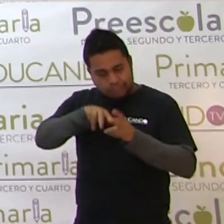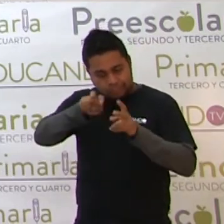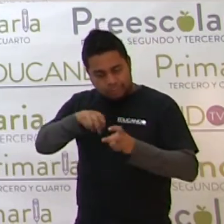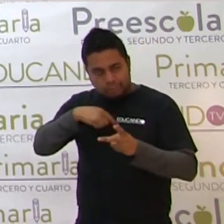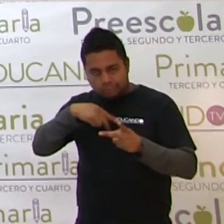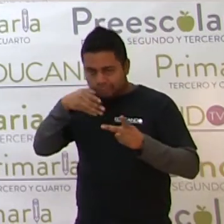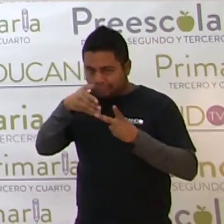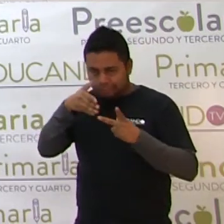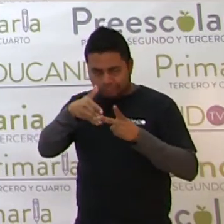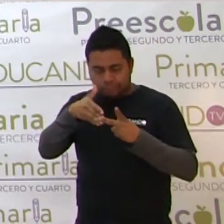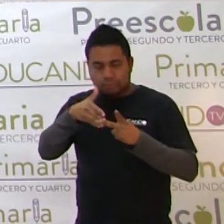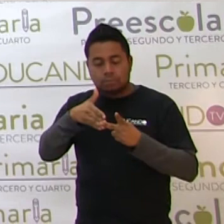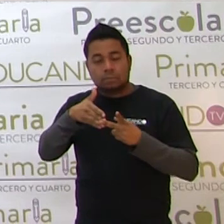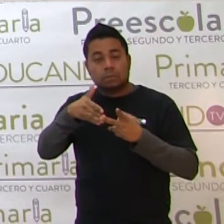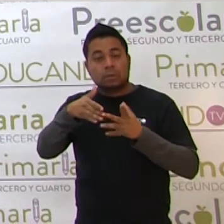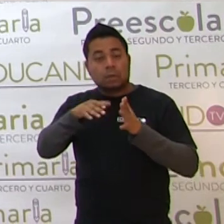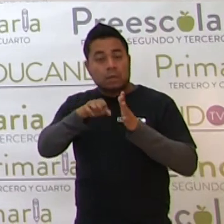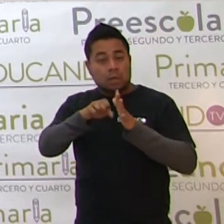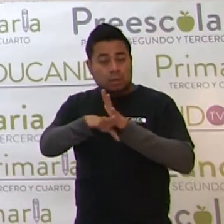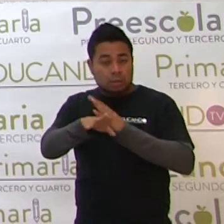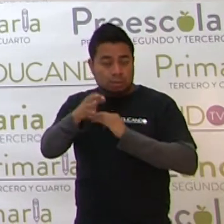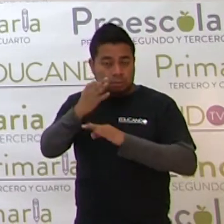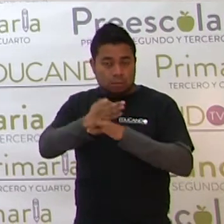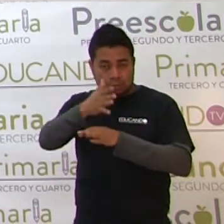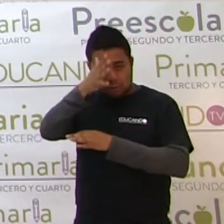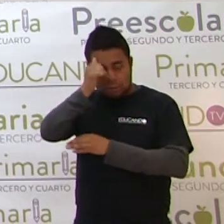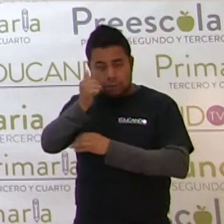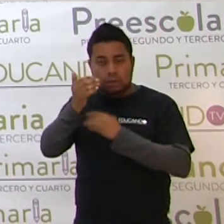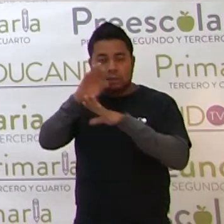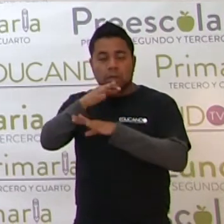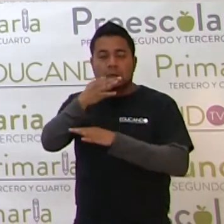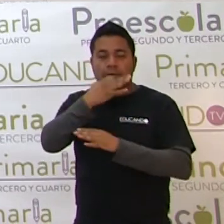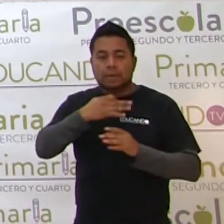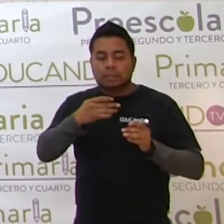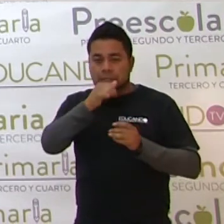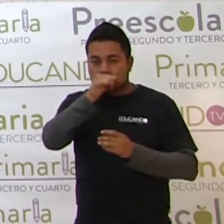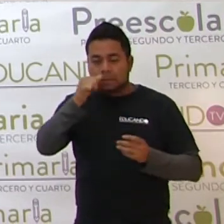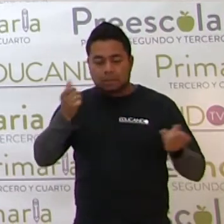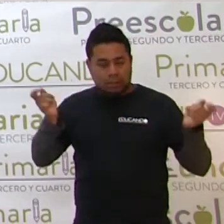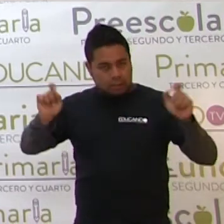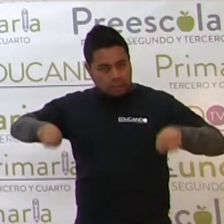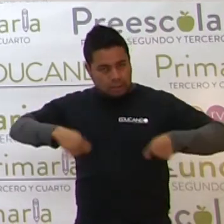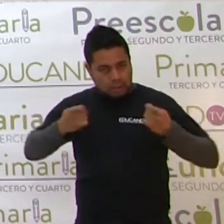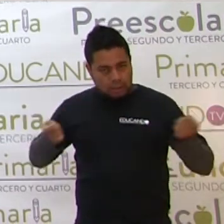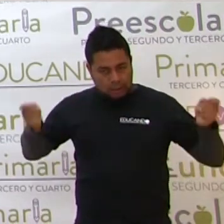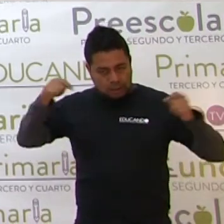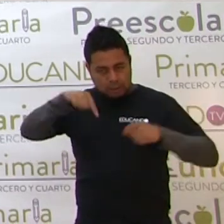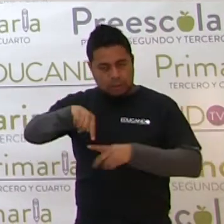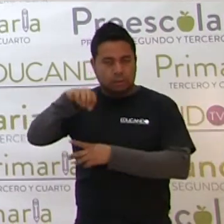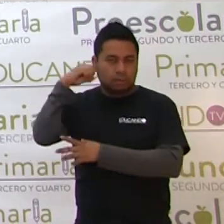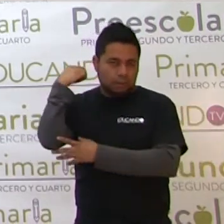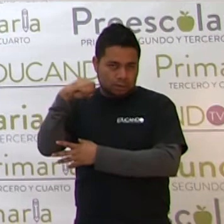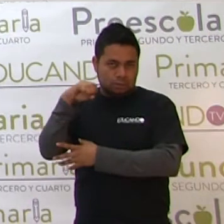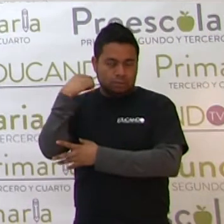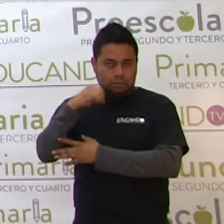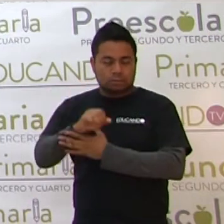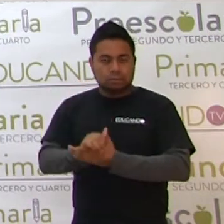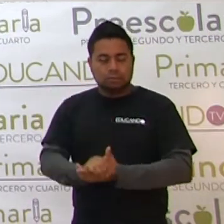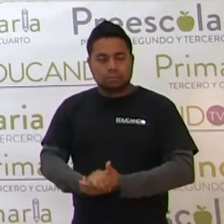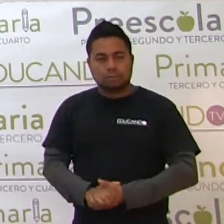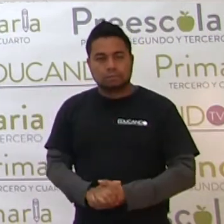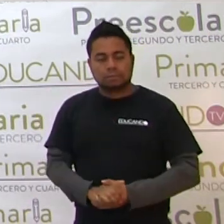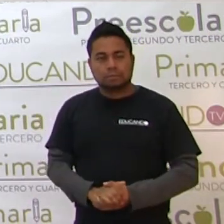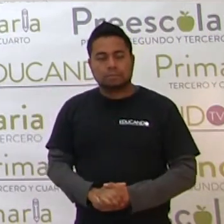ir abordando, que en este caso recuerden que es sobre las fiestas de la Guelaguetza en Oaxaca. ¿Sí?